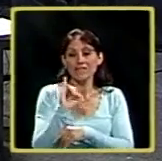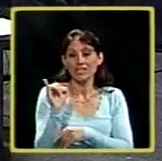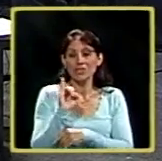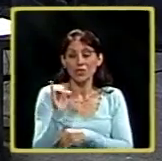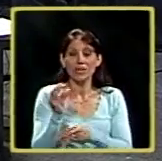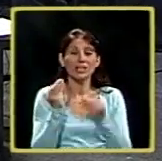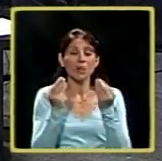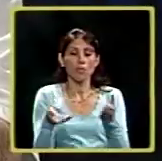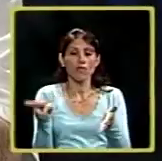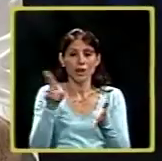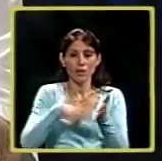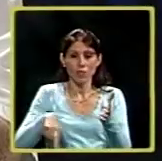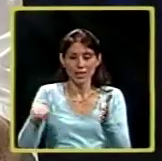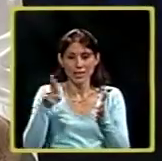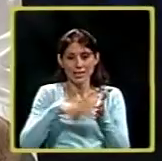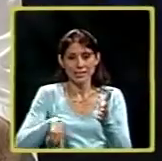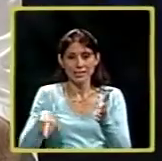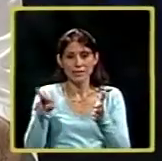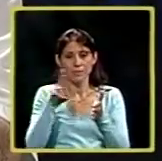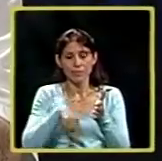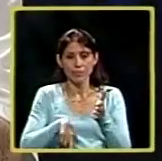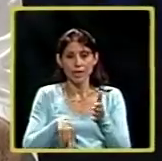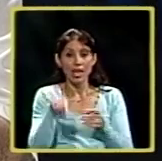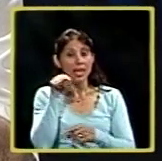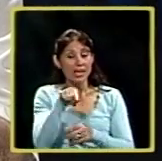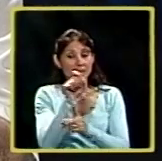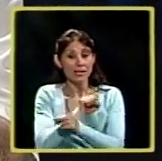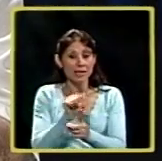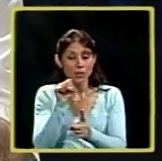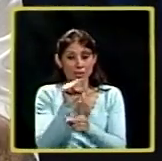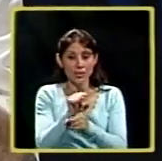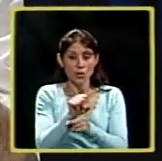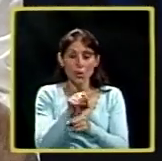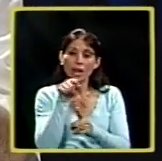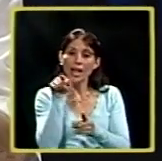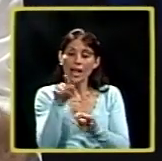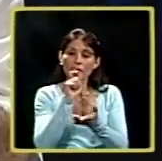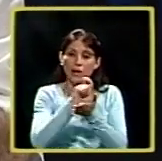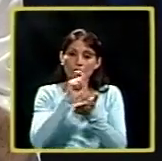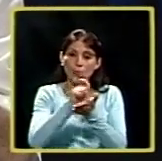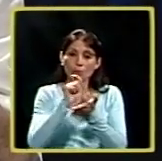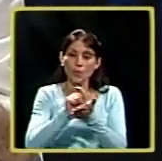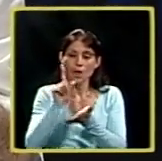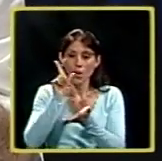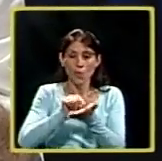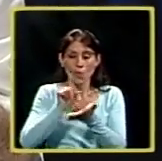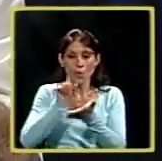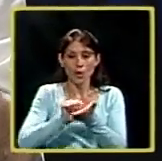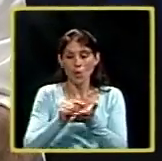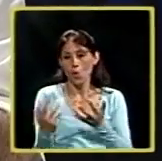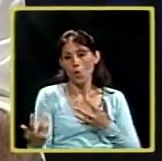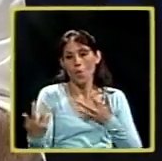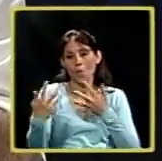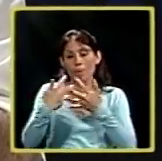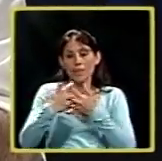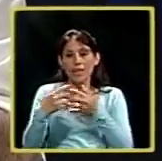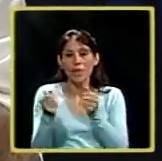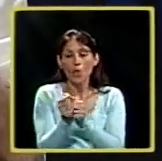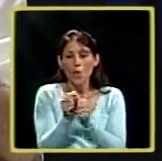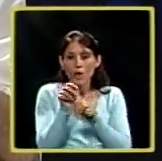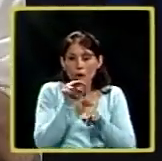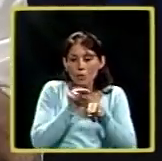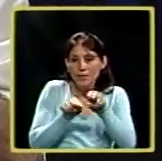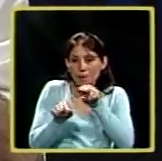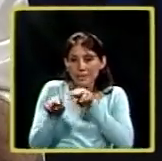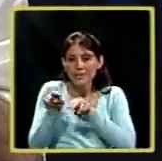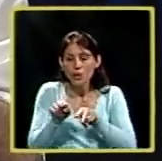muy frecuentes. Ese fenómeno lo publicó complementado con la observación de que esto era así,